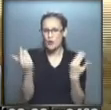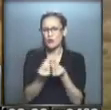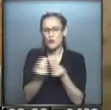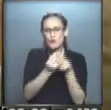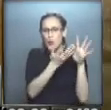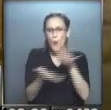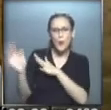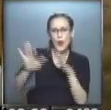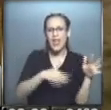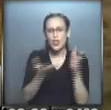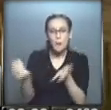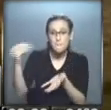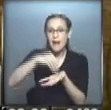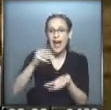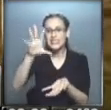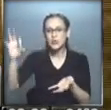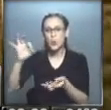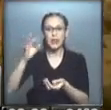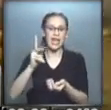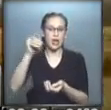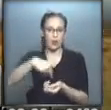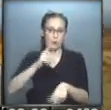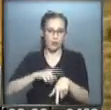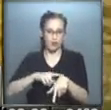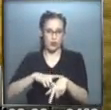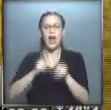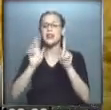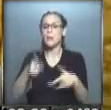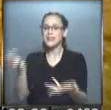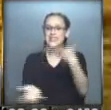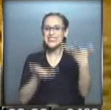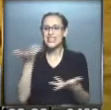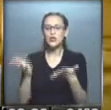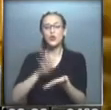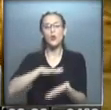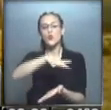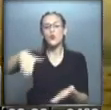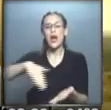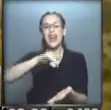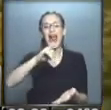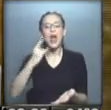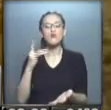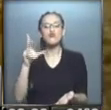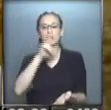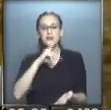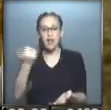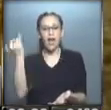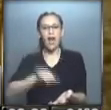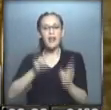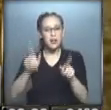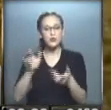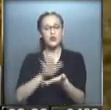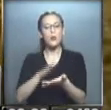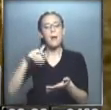viento superan los 50 kilómetros. Además del incendio que afecta al Valle de Calamuchita, se desataron focos en la zona